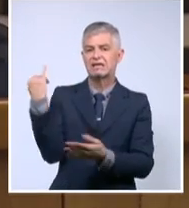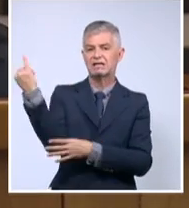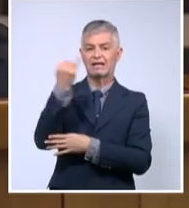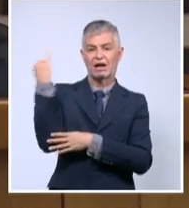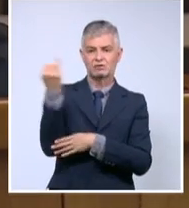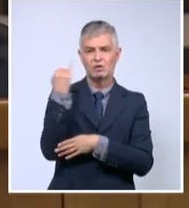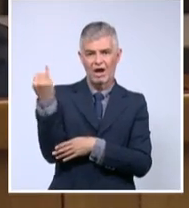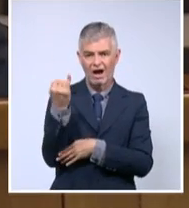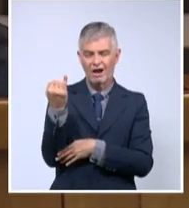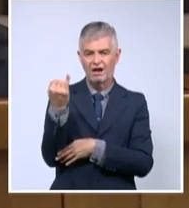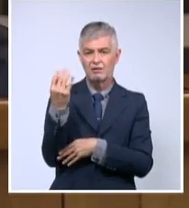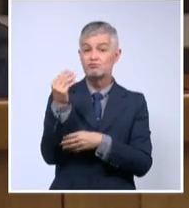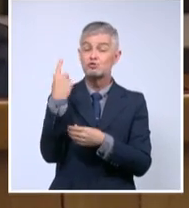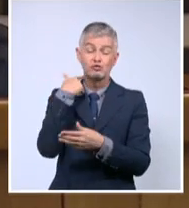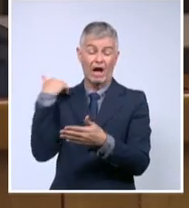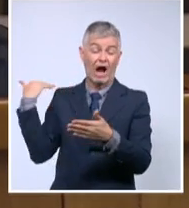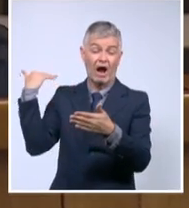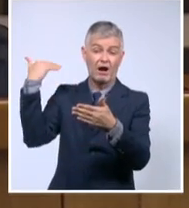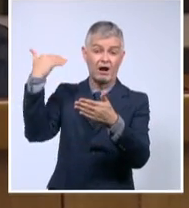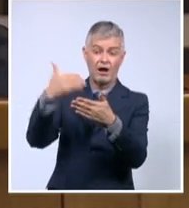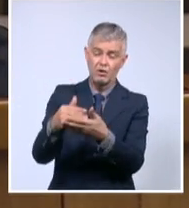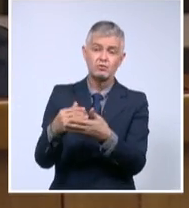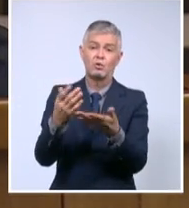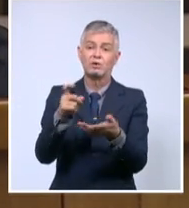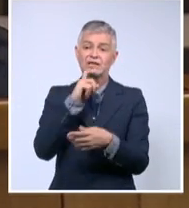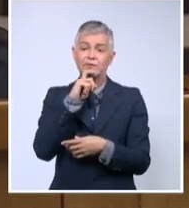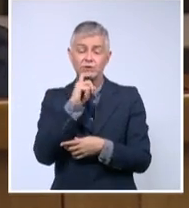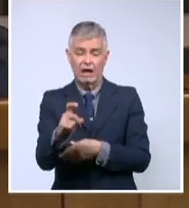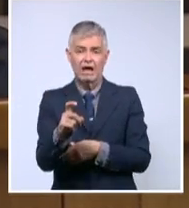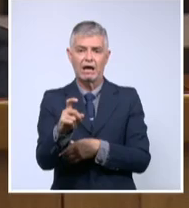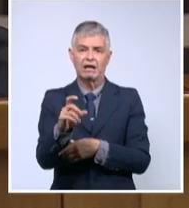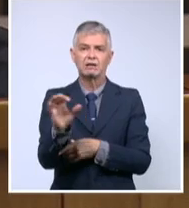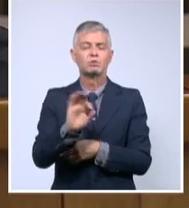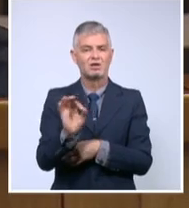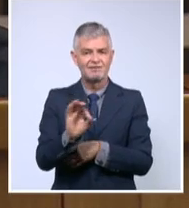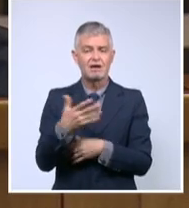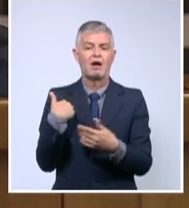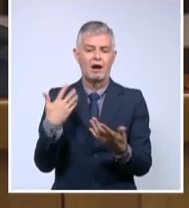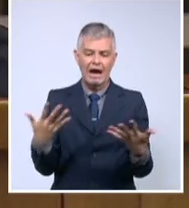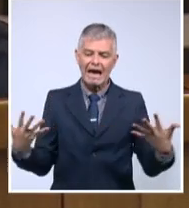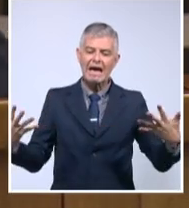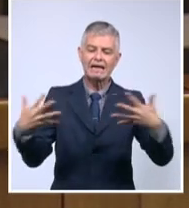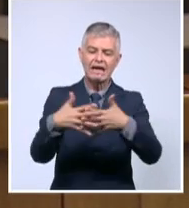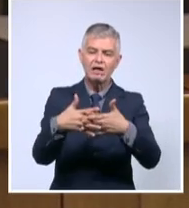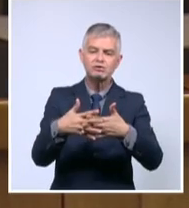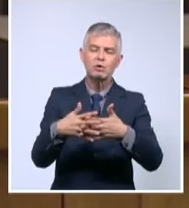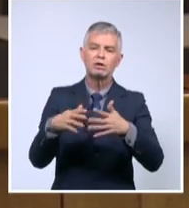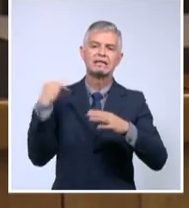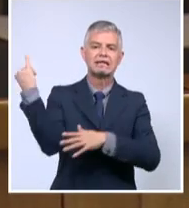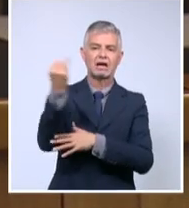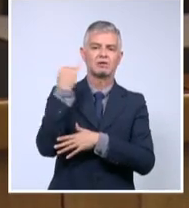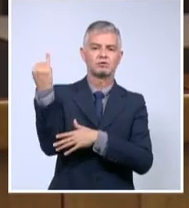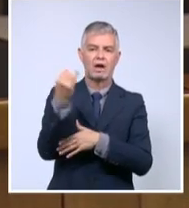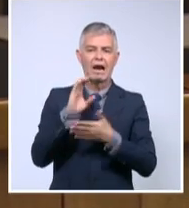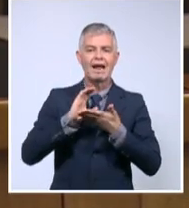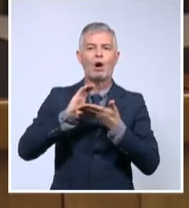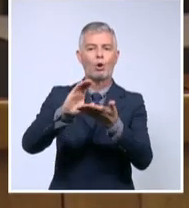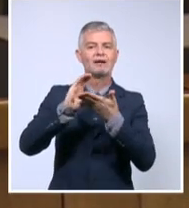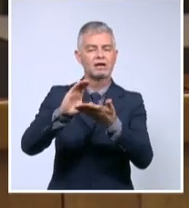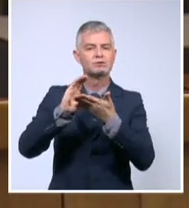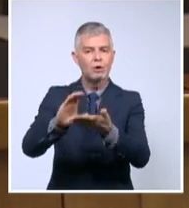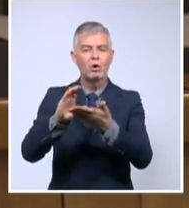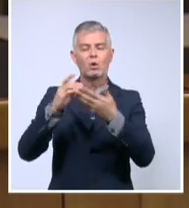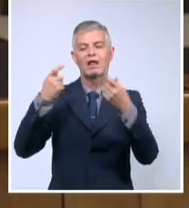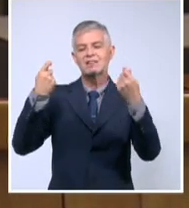durante décadas y aún con limitaciones han sostenido al sistema de relaciones internacionales, a la cooperación y al